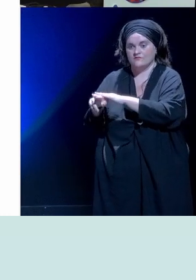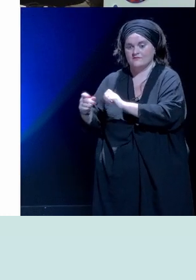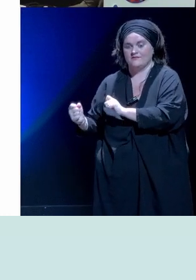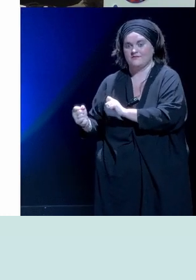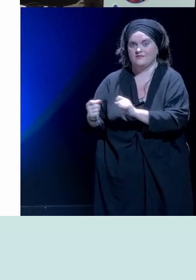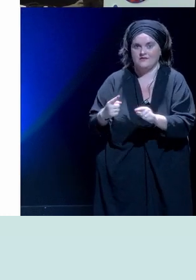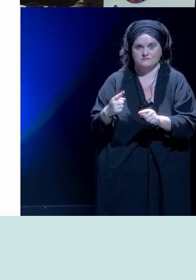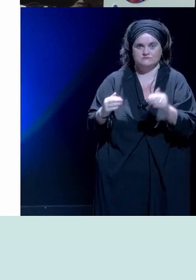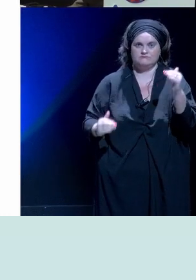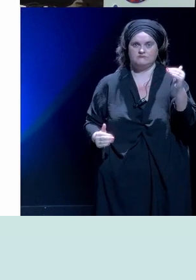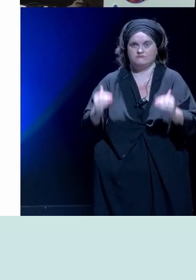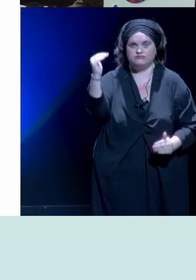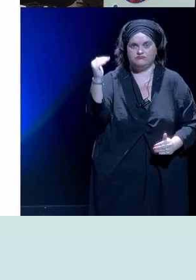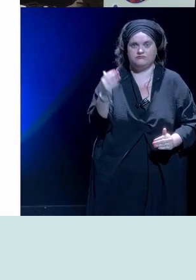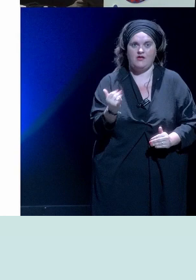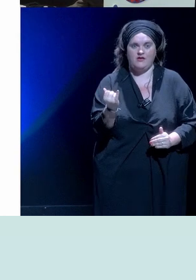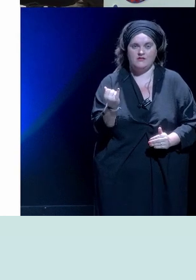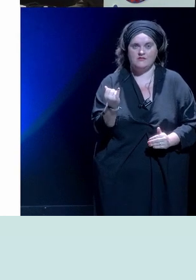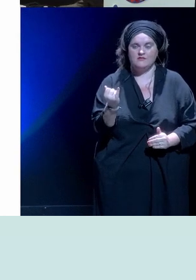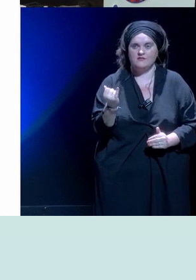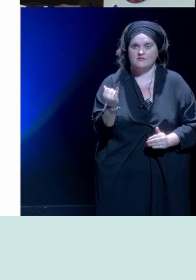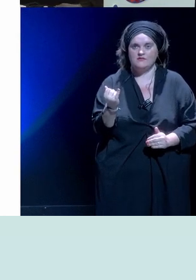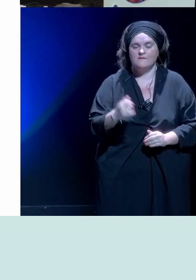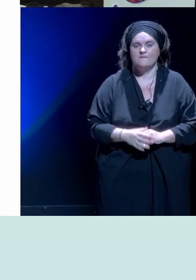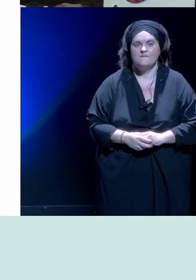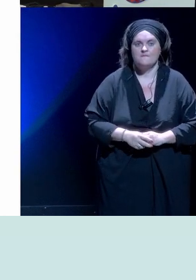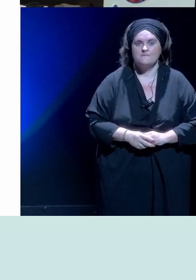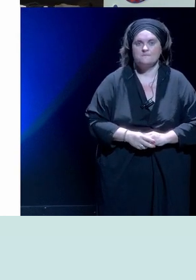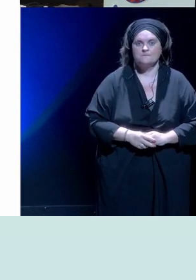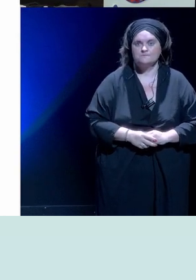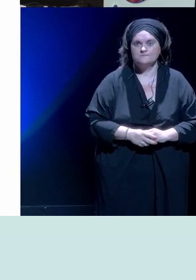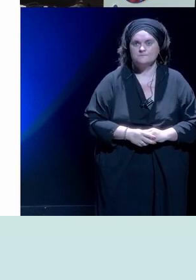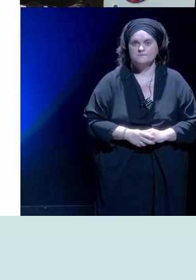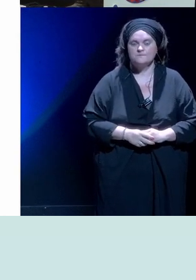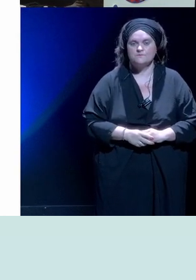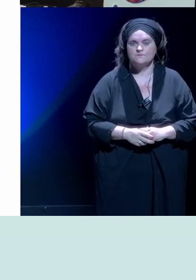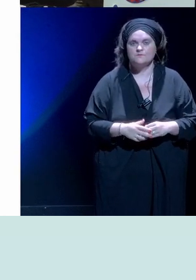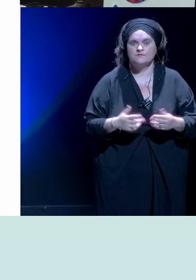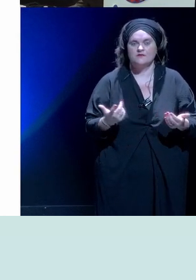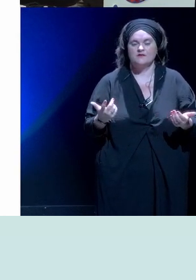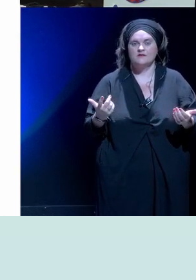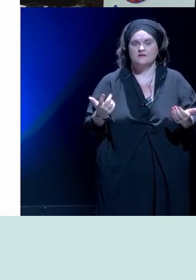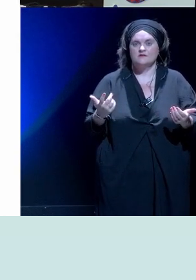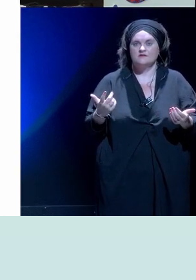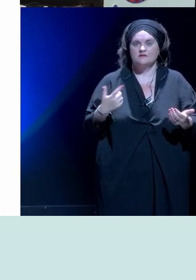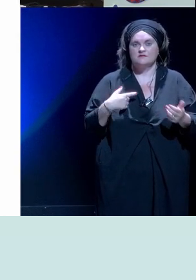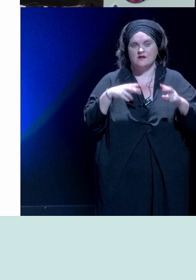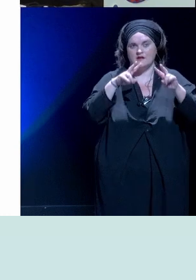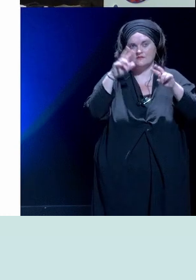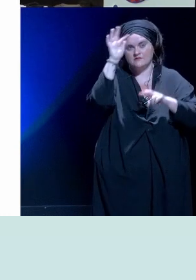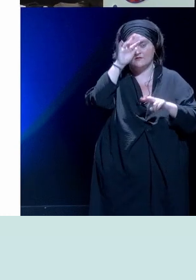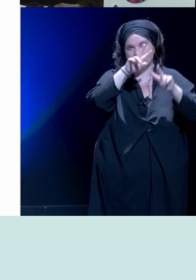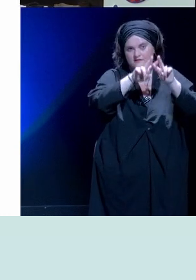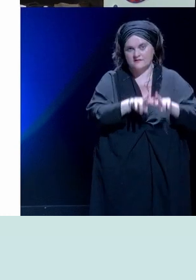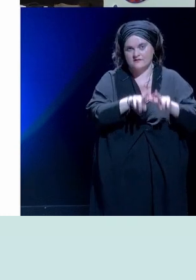de los que disponen los profesionales del ámbito social. Entonces, este marco analítico de la teoría